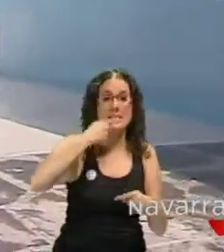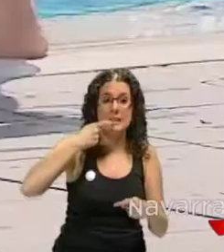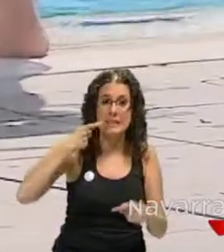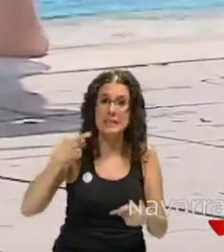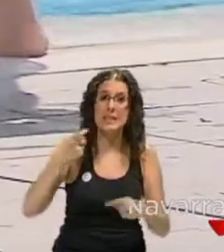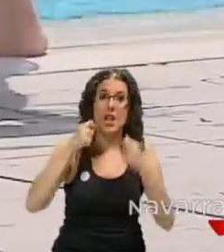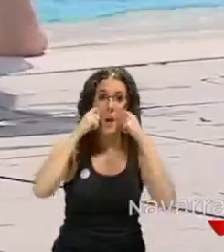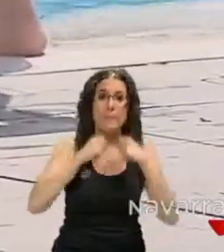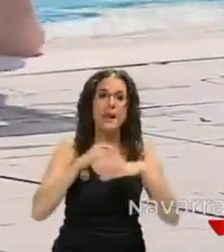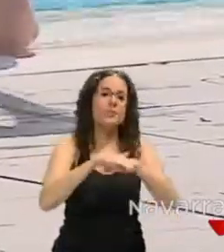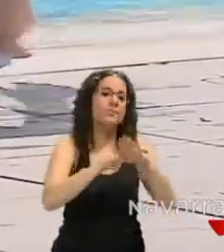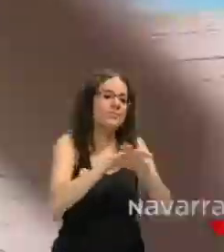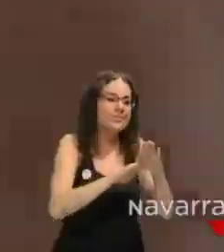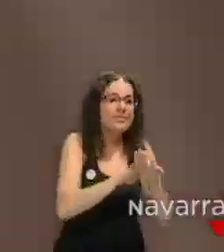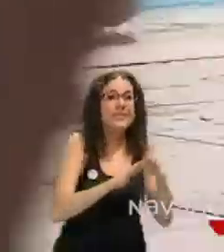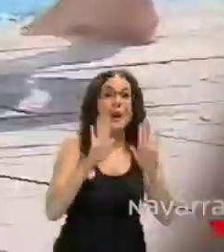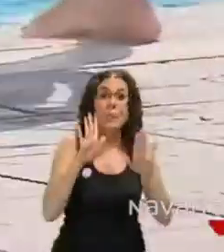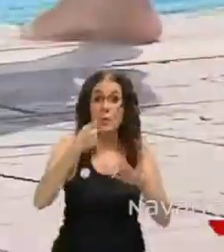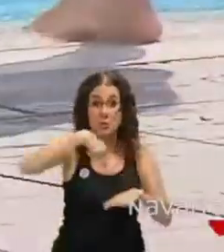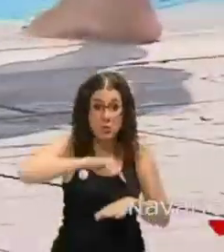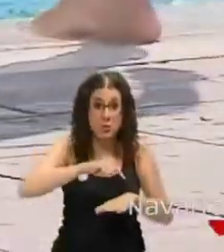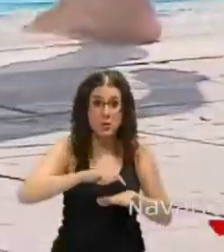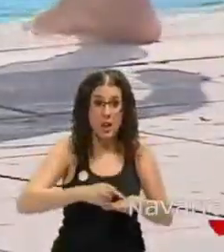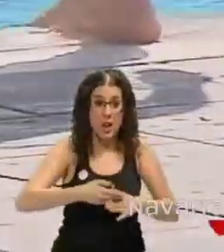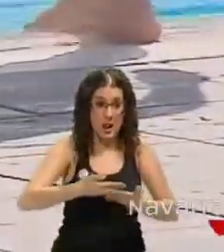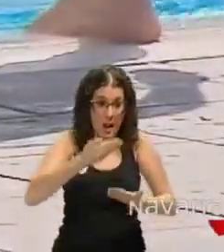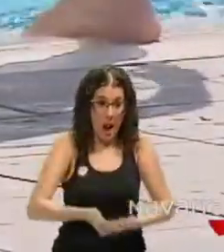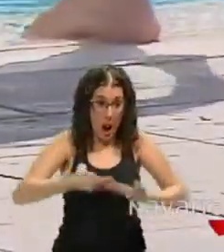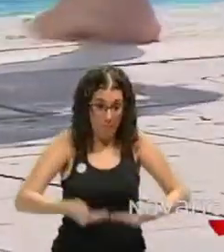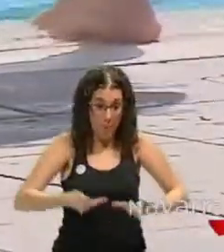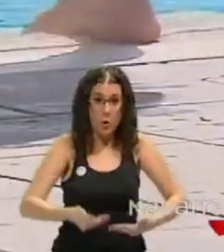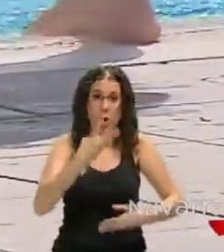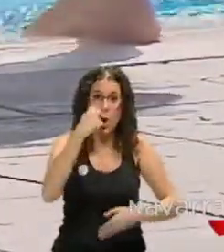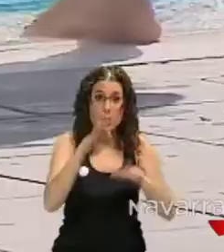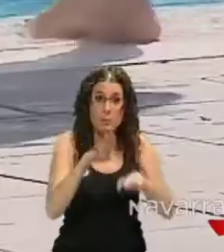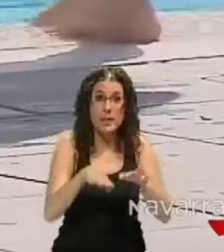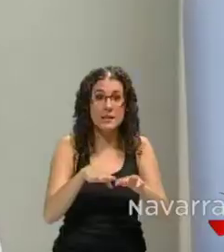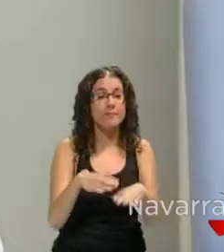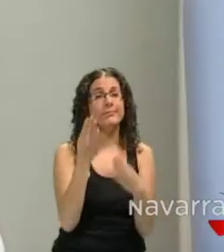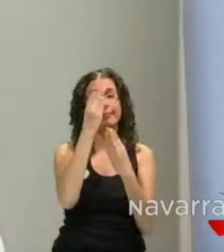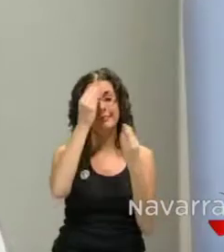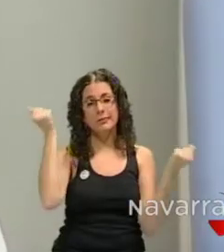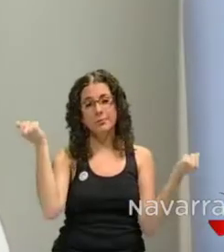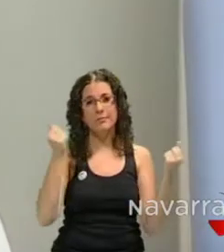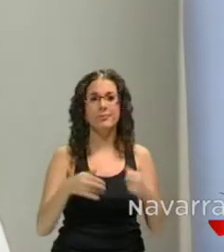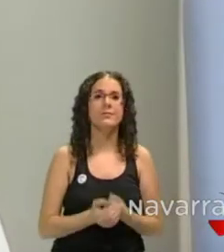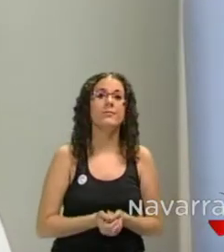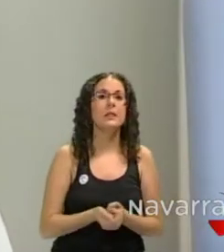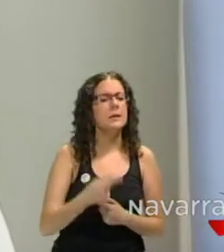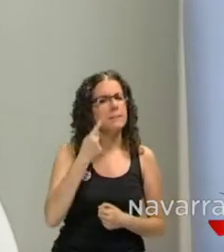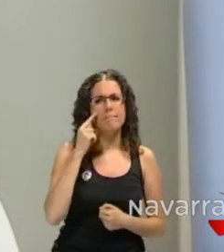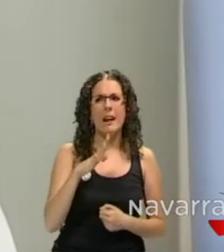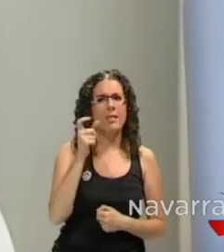y nos olvidamos de nuestro pilar de apoyo. No tenemos sensación de cuidado de pies. La única sensación que tenemos es que